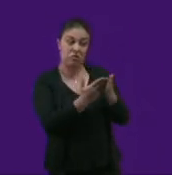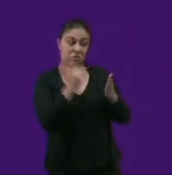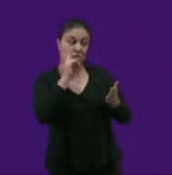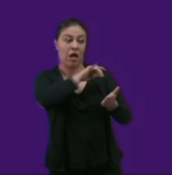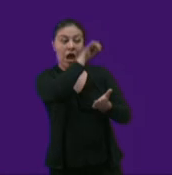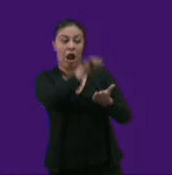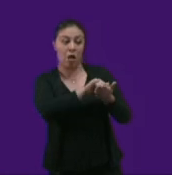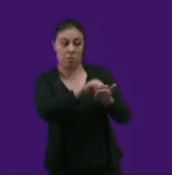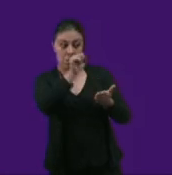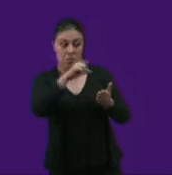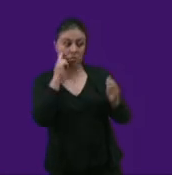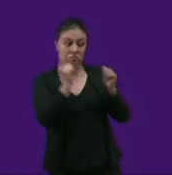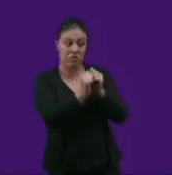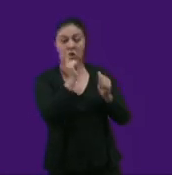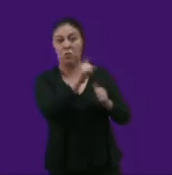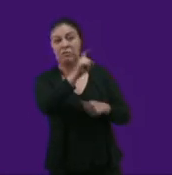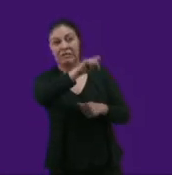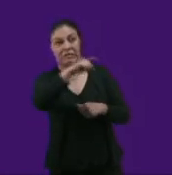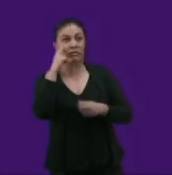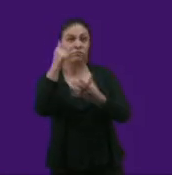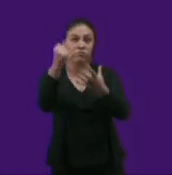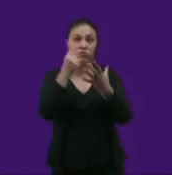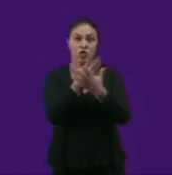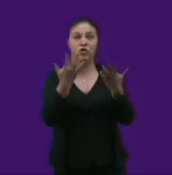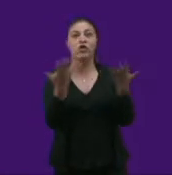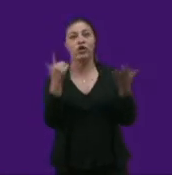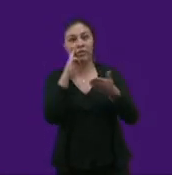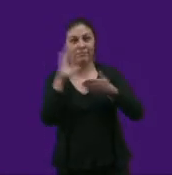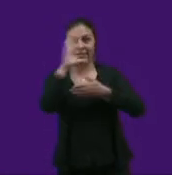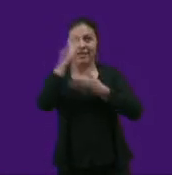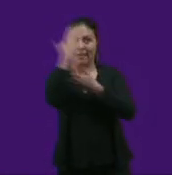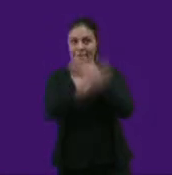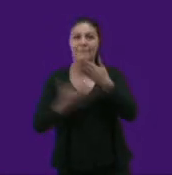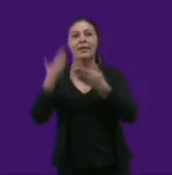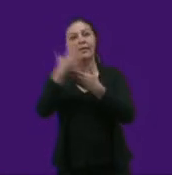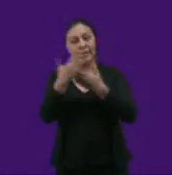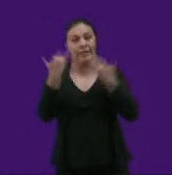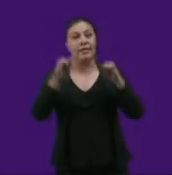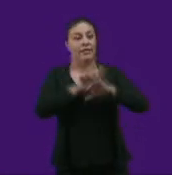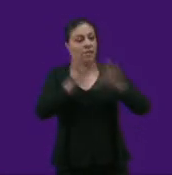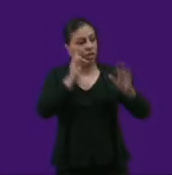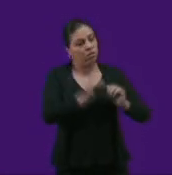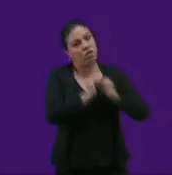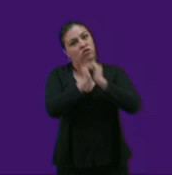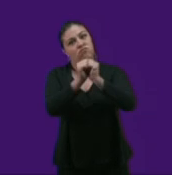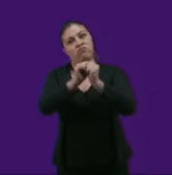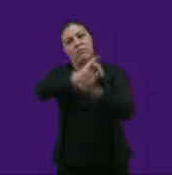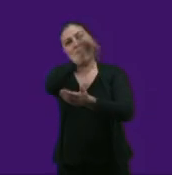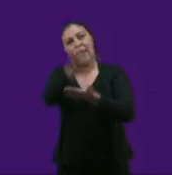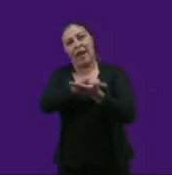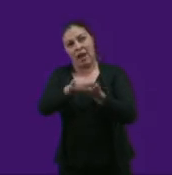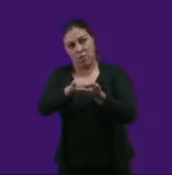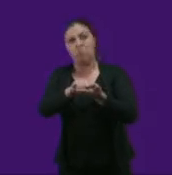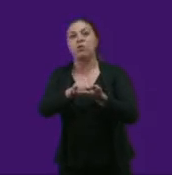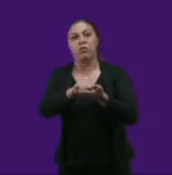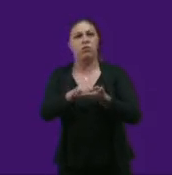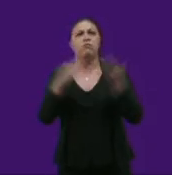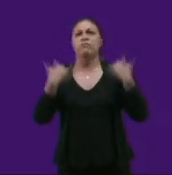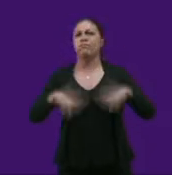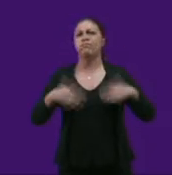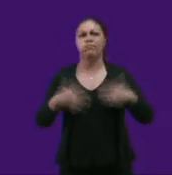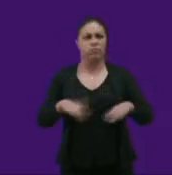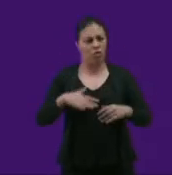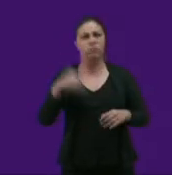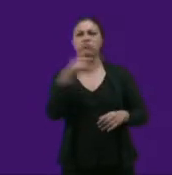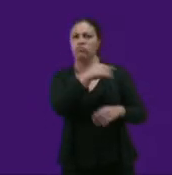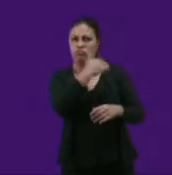buscando capital para hacer un emprendimiento en América Latina. Y bueno, lo llevé hasta el aeropuerto, le conté todo el proyecto, él se entusiasmó muchísimo, me dijo que